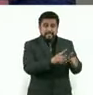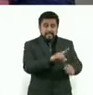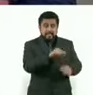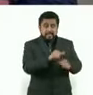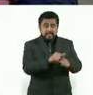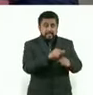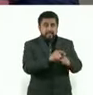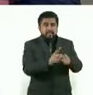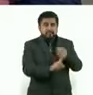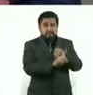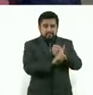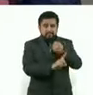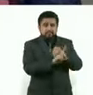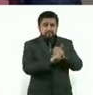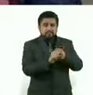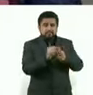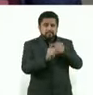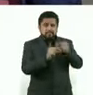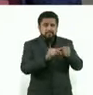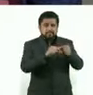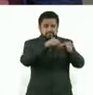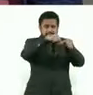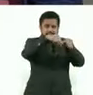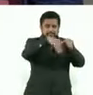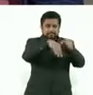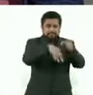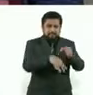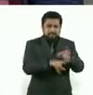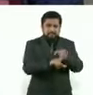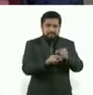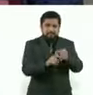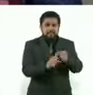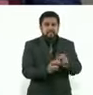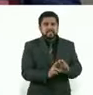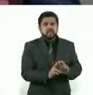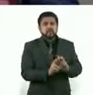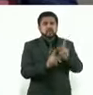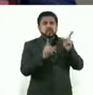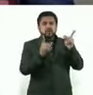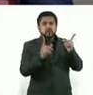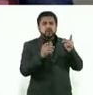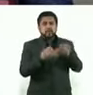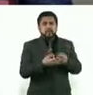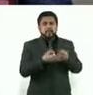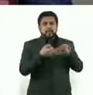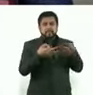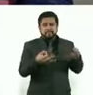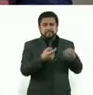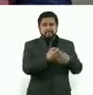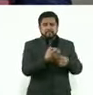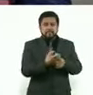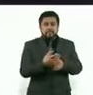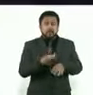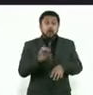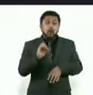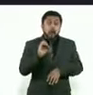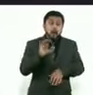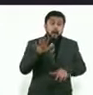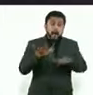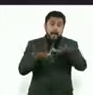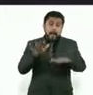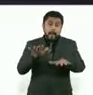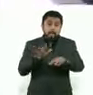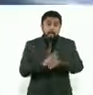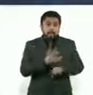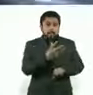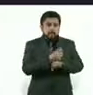eso es lo que genera el bache. A veces también, al tener carpetas asfálticas, si no son colocadas adecuadamente,